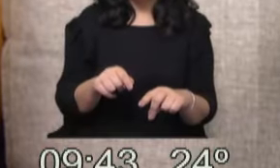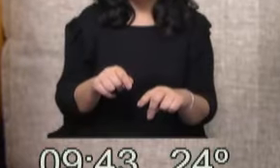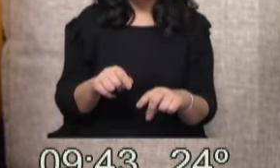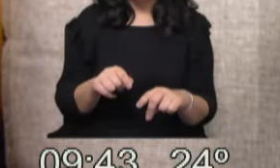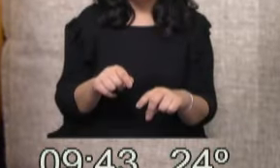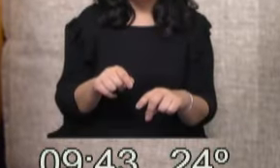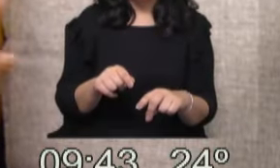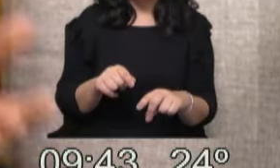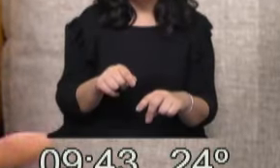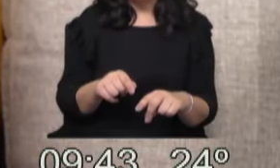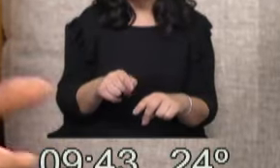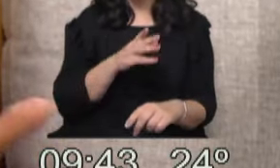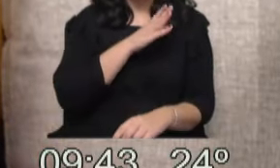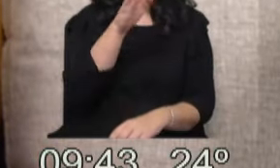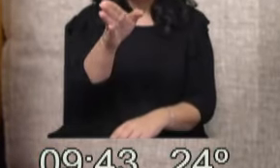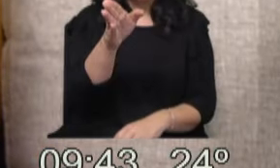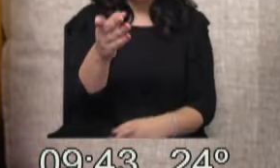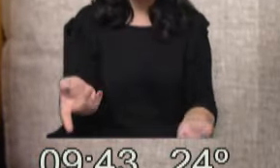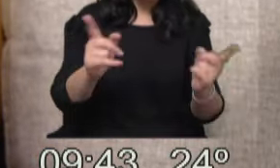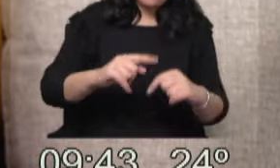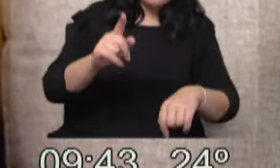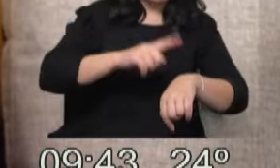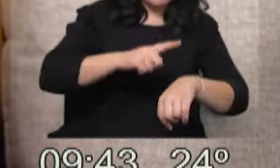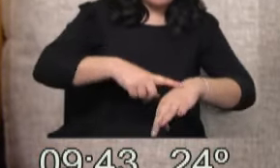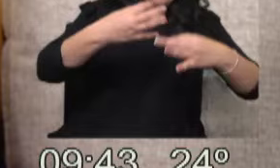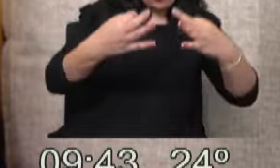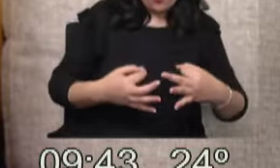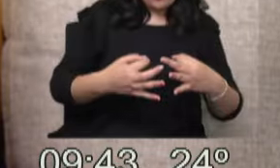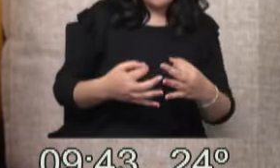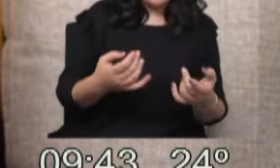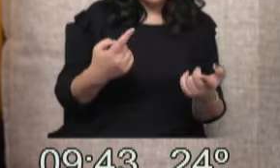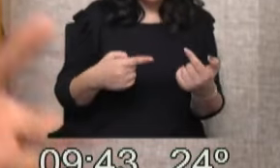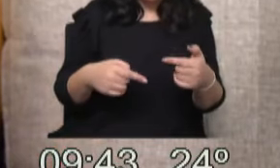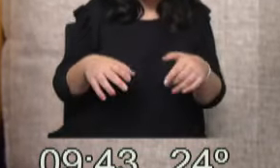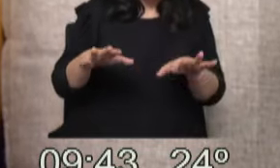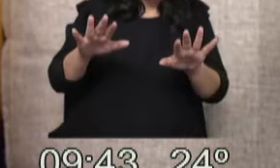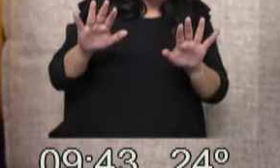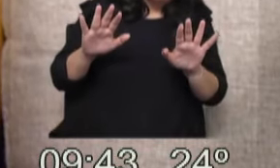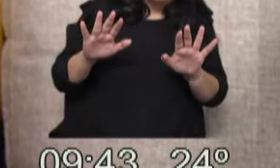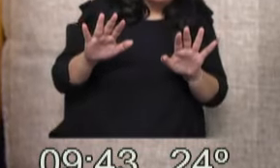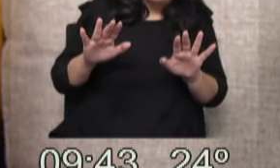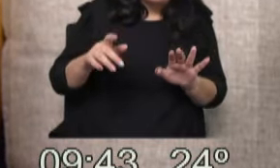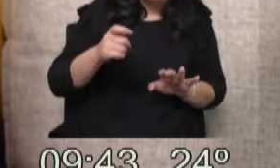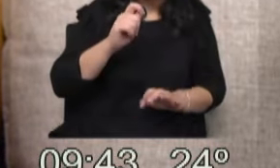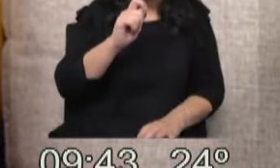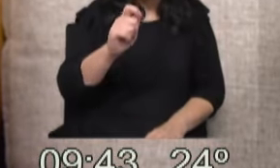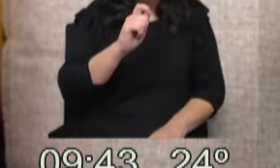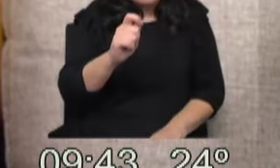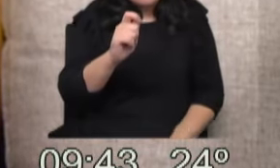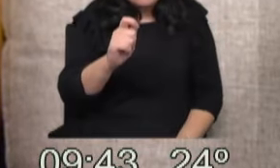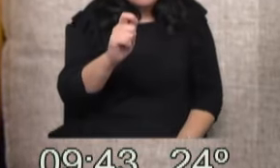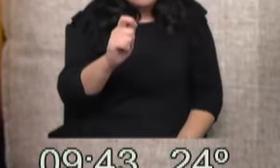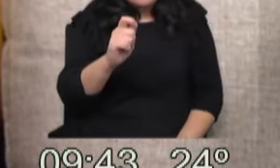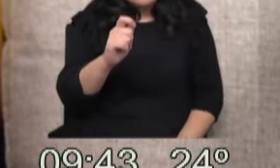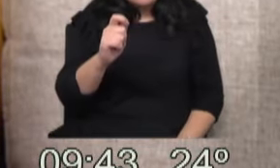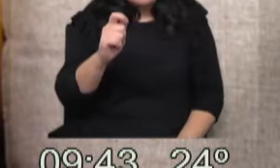tiempo las salidas transitorias Entonces es un preso modelo Pero quién fue este que siguió